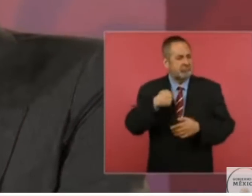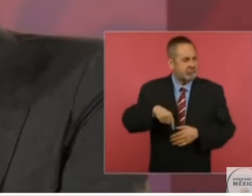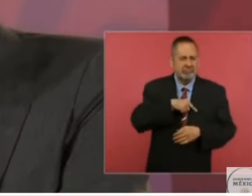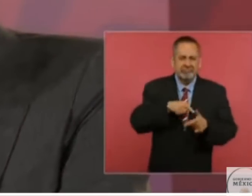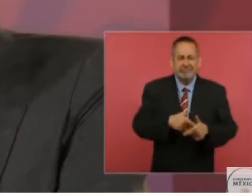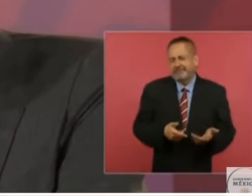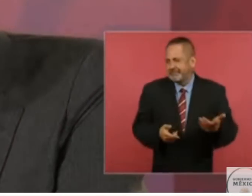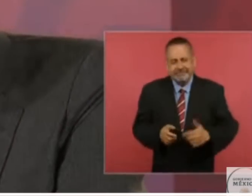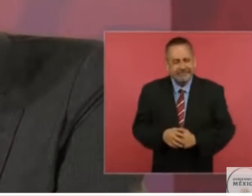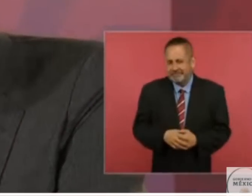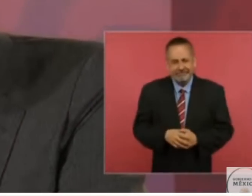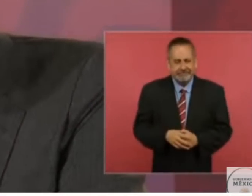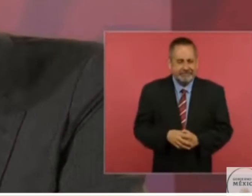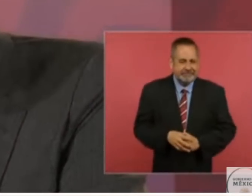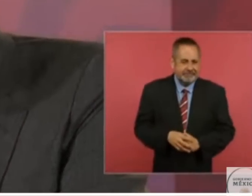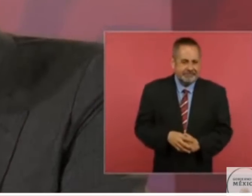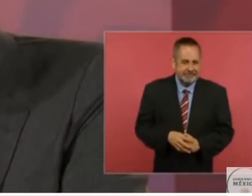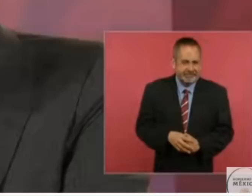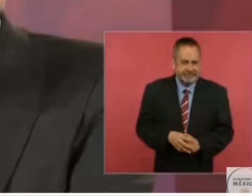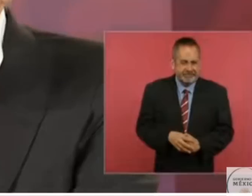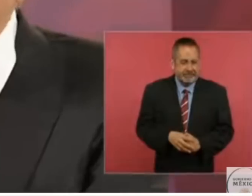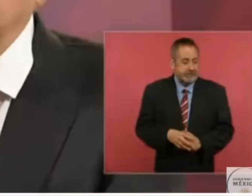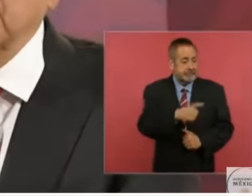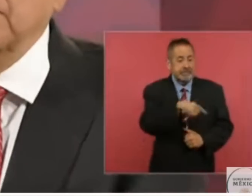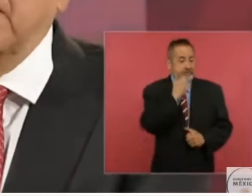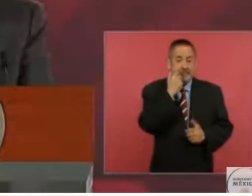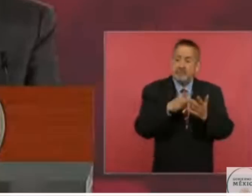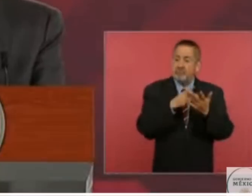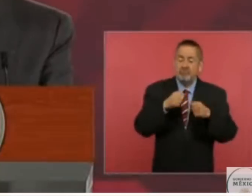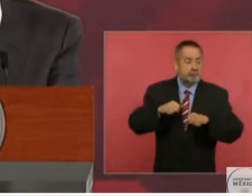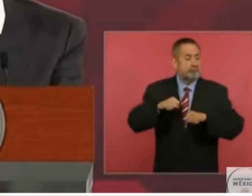fueros. Porque como ya también